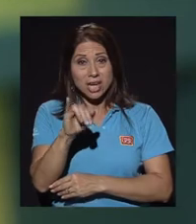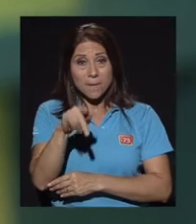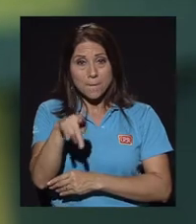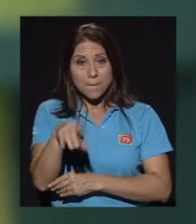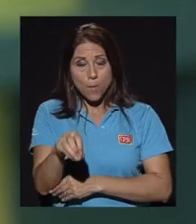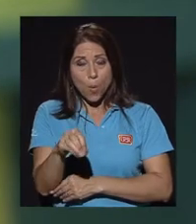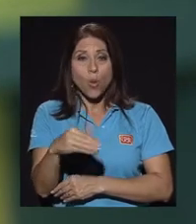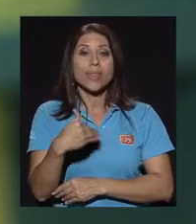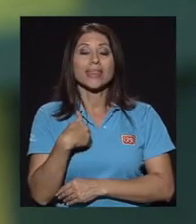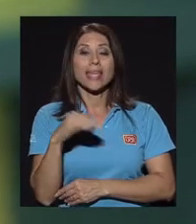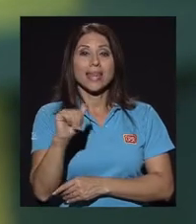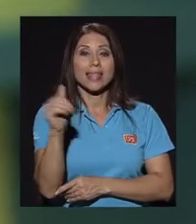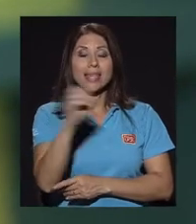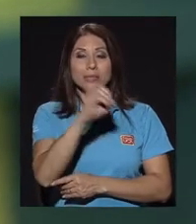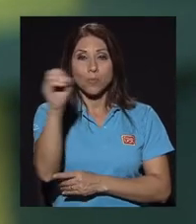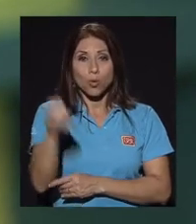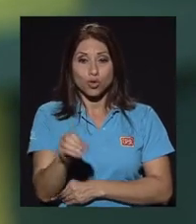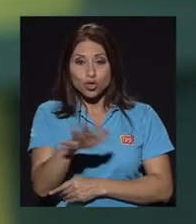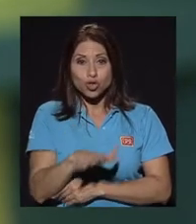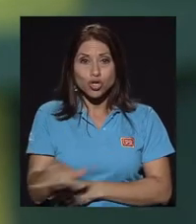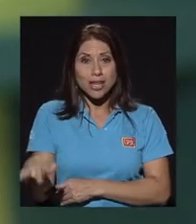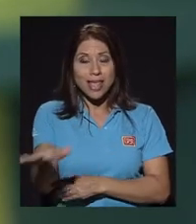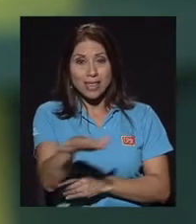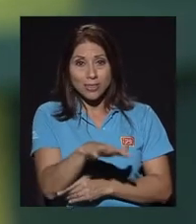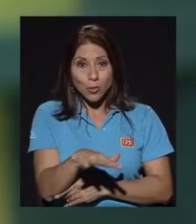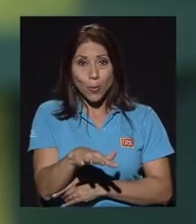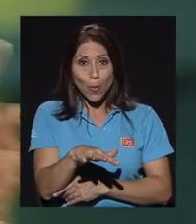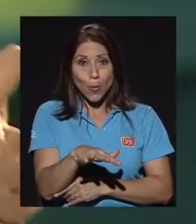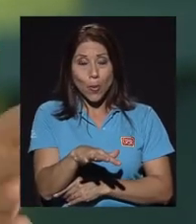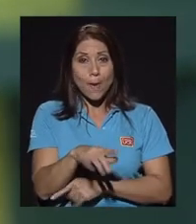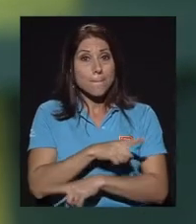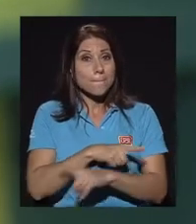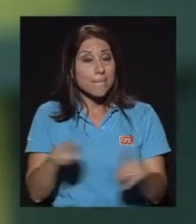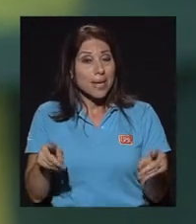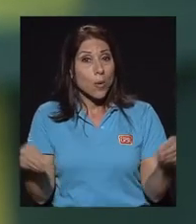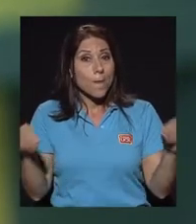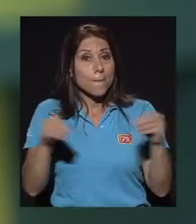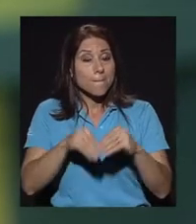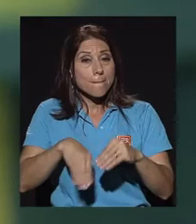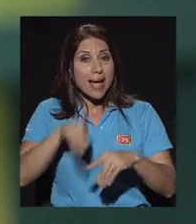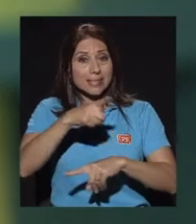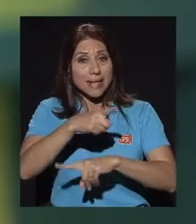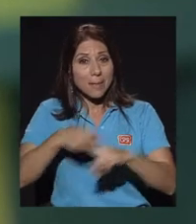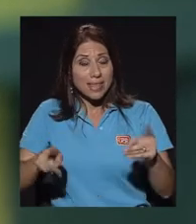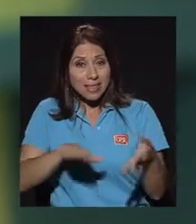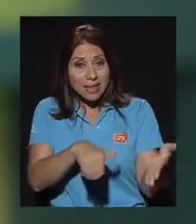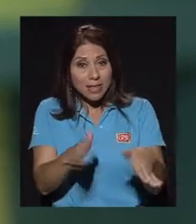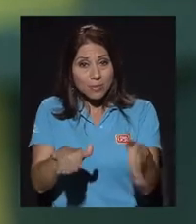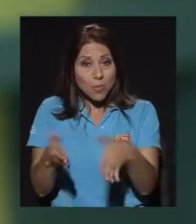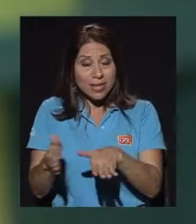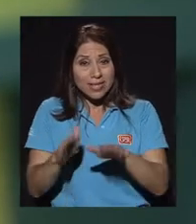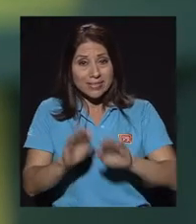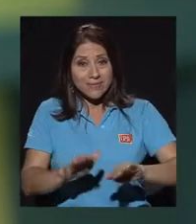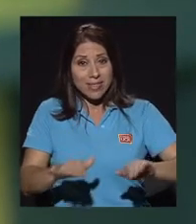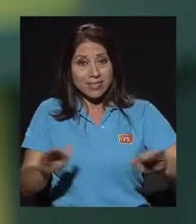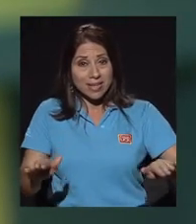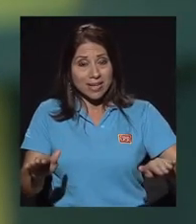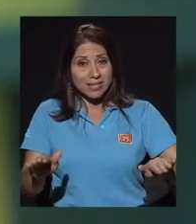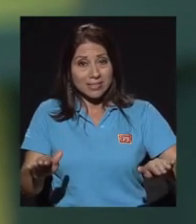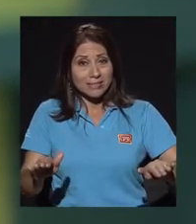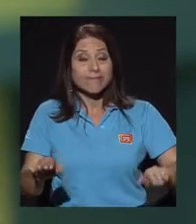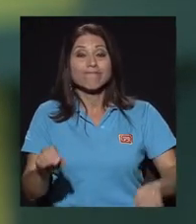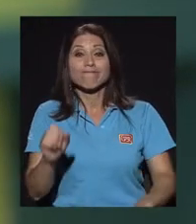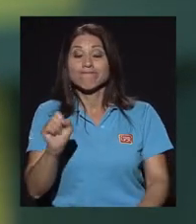tiene el 10% de la población de Turrialba, pero más de la mitad de las muertes infantiles. ¿Ya? Entonces, está